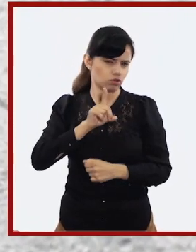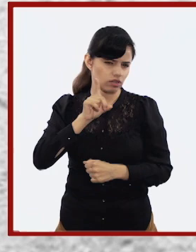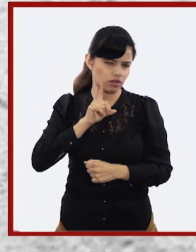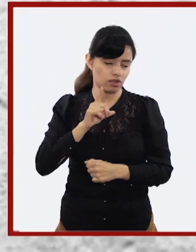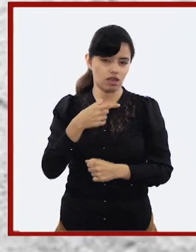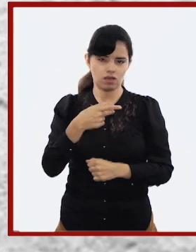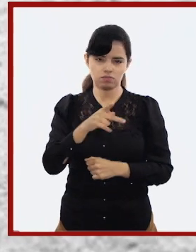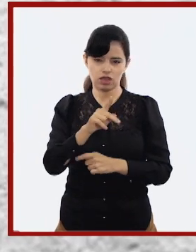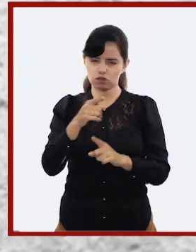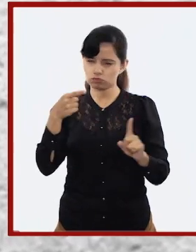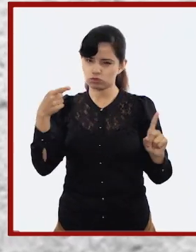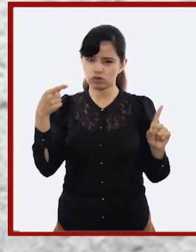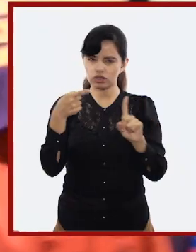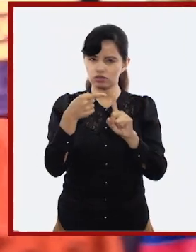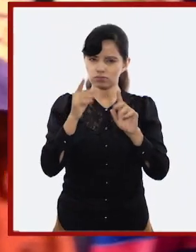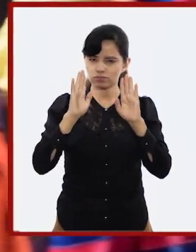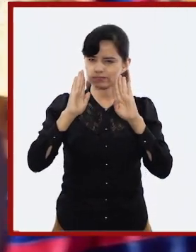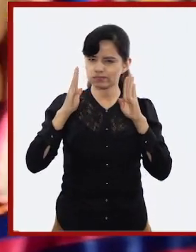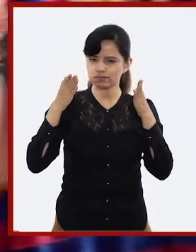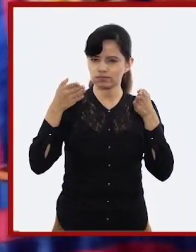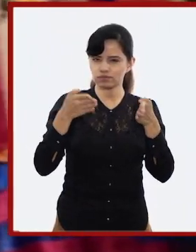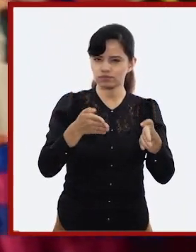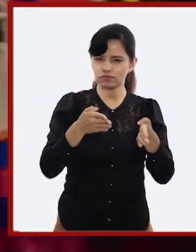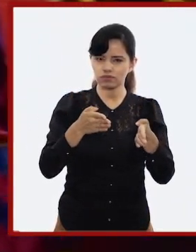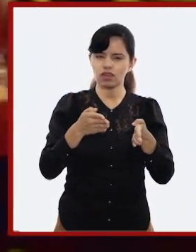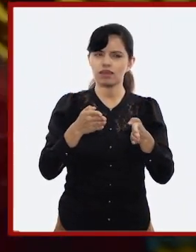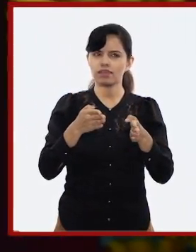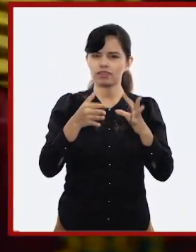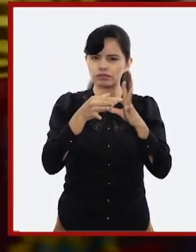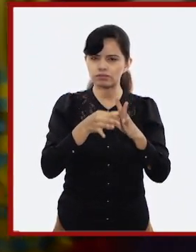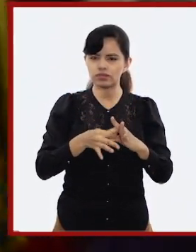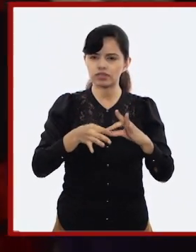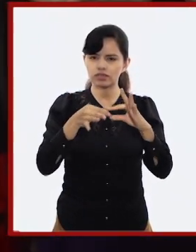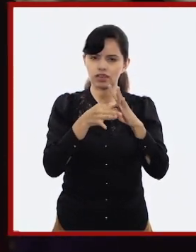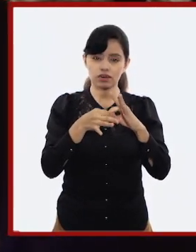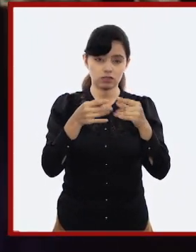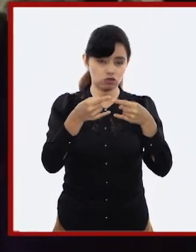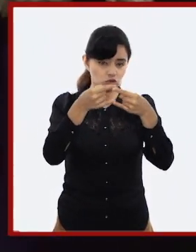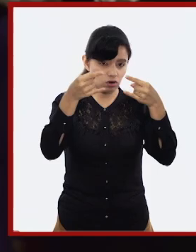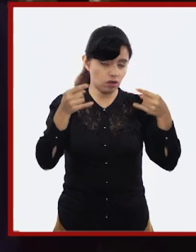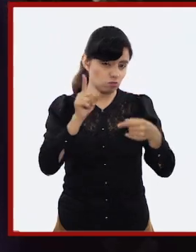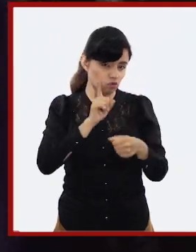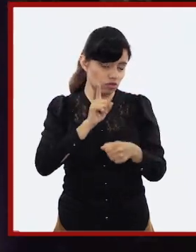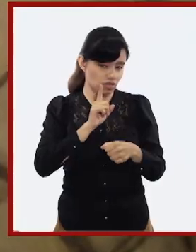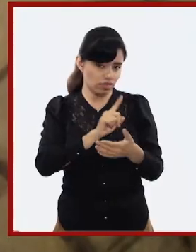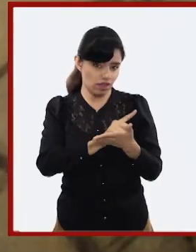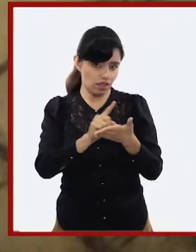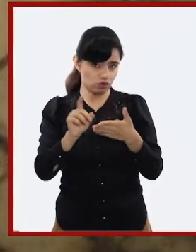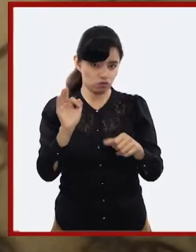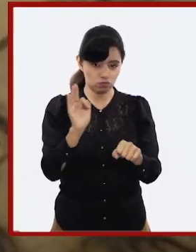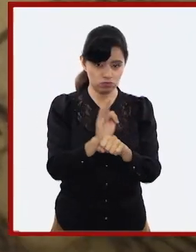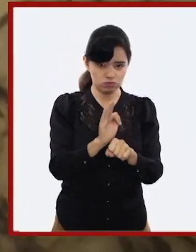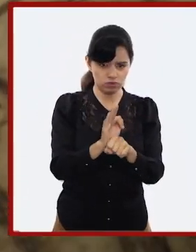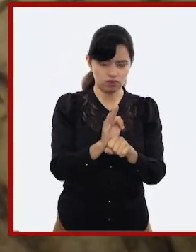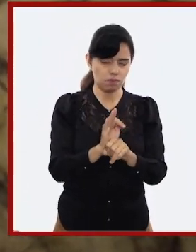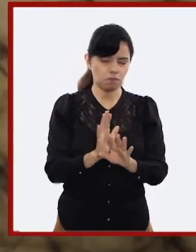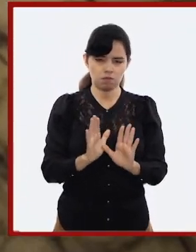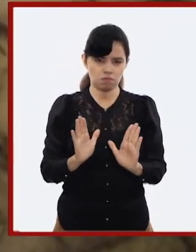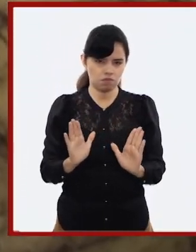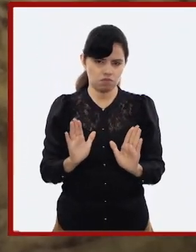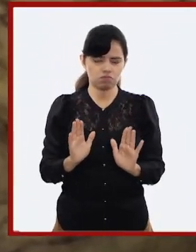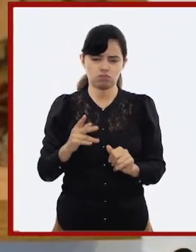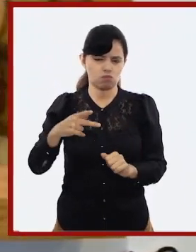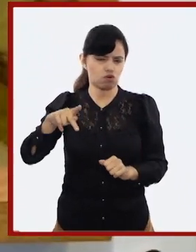no tiene por objetivo un discurso feminista ni defender los derechos de las mujeres,